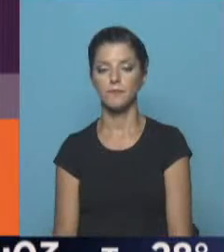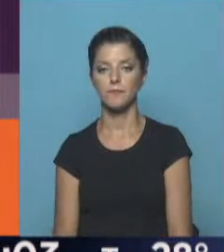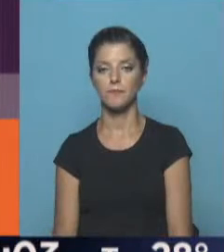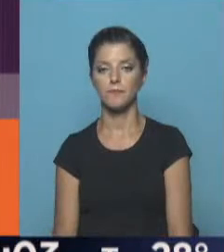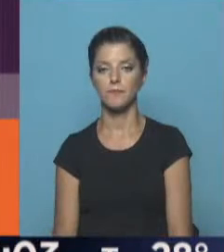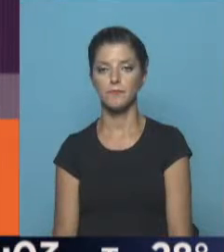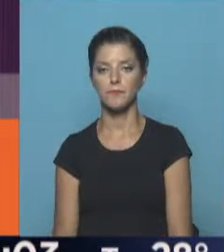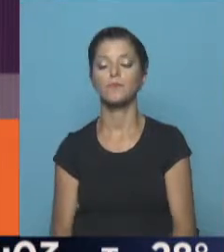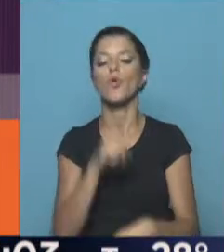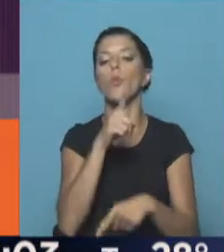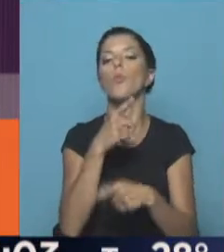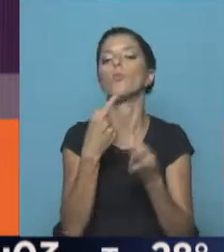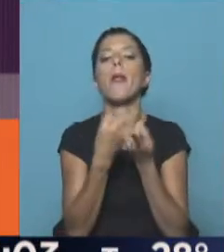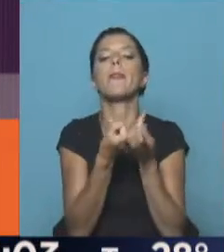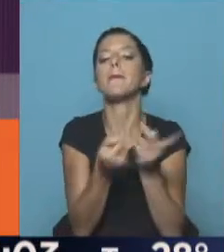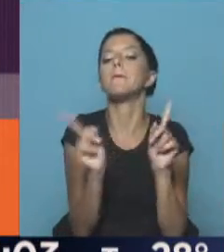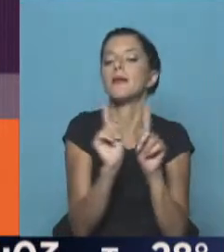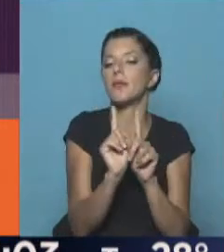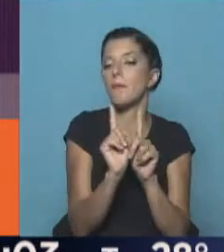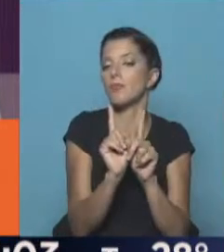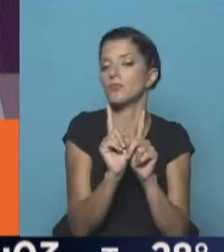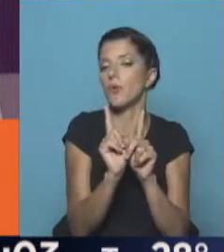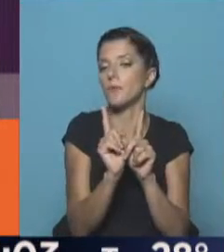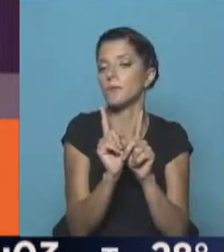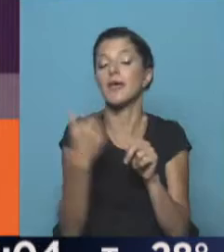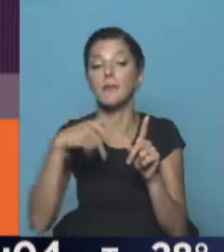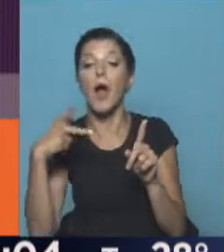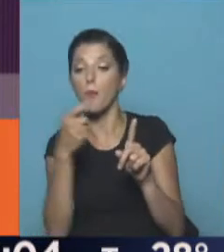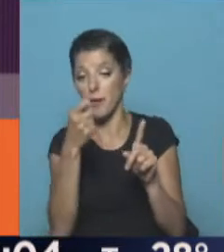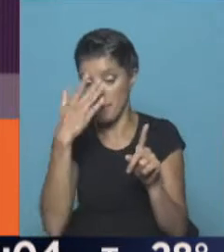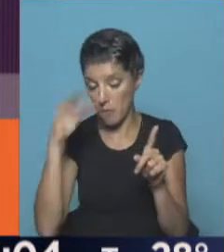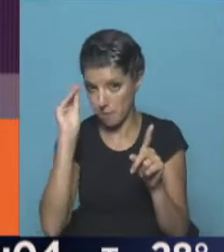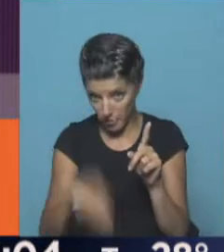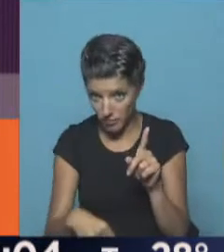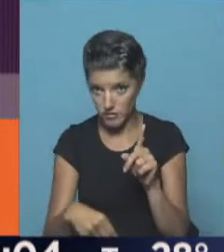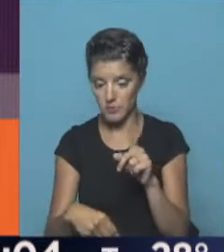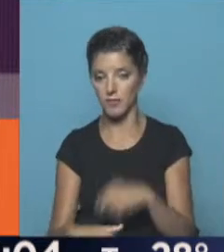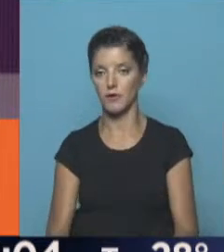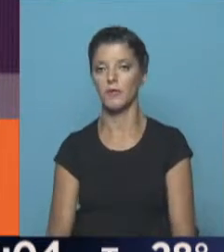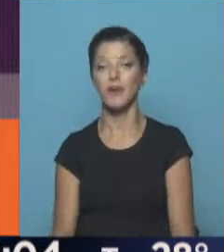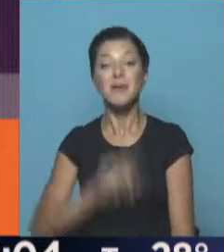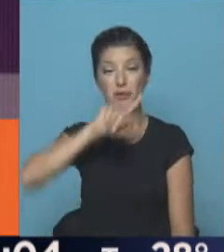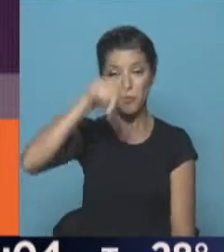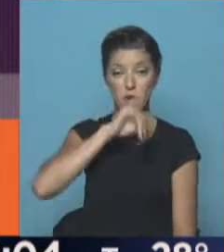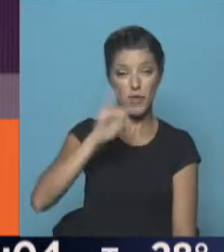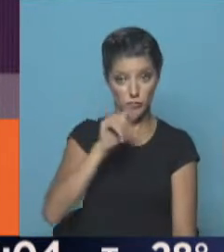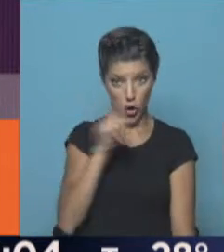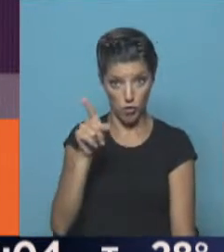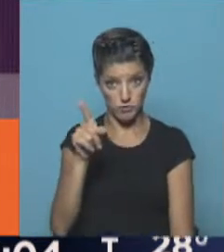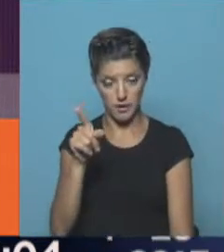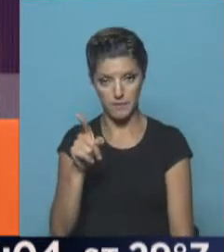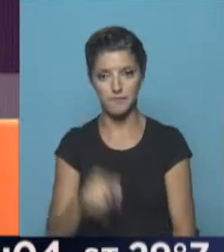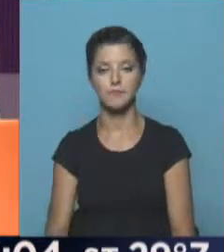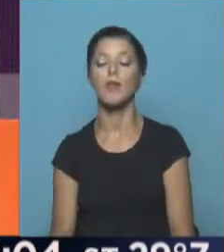que supuestamente iban a adquirir que no adquirieron y fue sus conversaciones